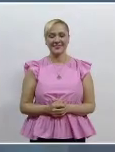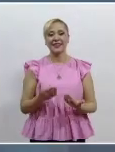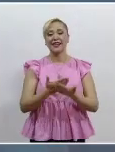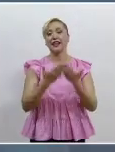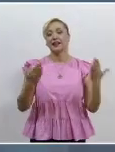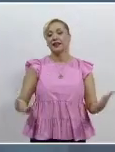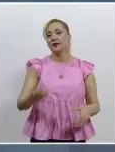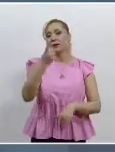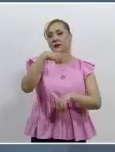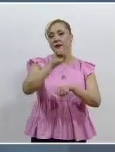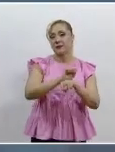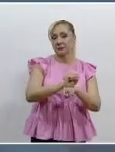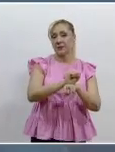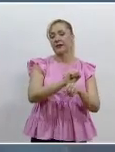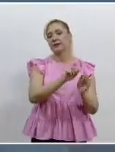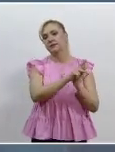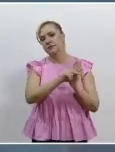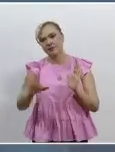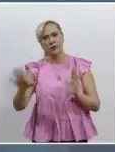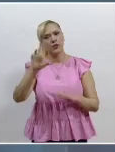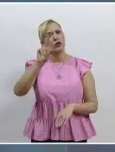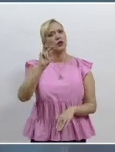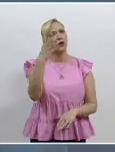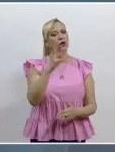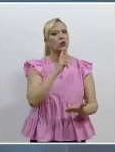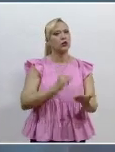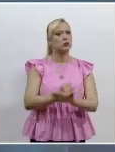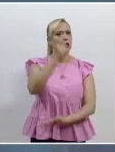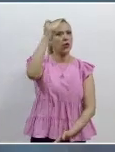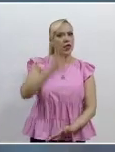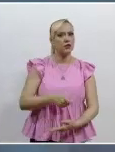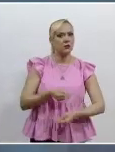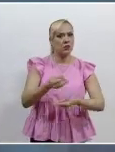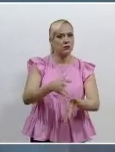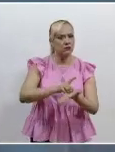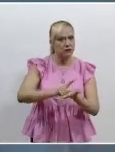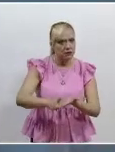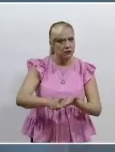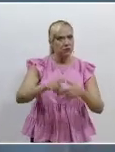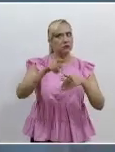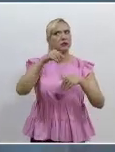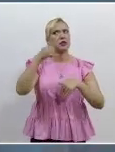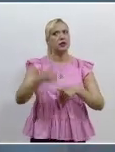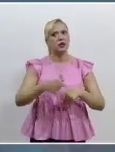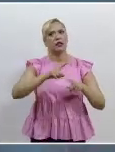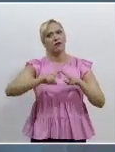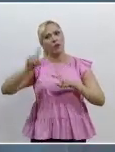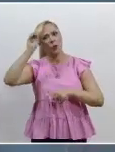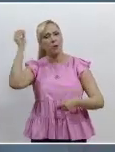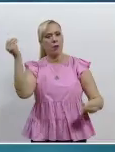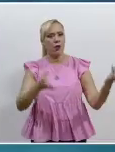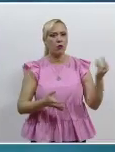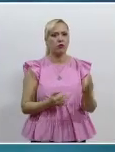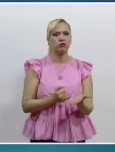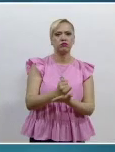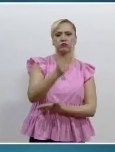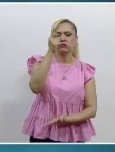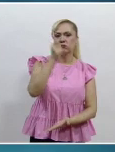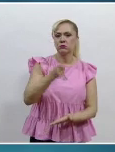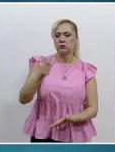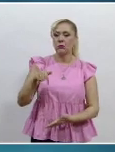el semanario judicial se publicaron 84 jurisprudencias y tesis aisladas de distintos órganos jurisdiccionales federales. En el caso